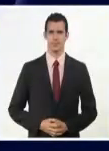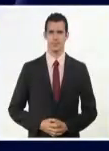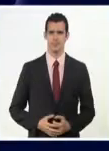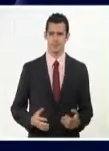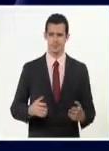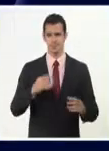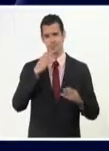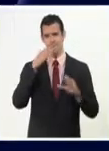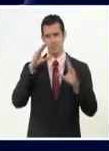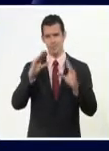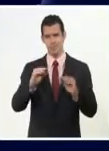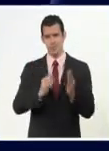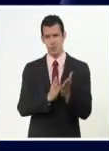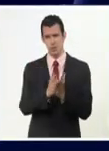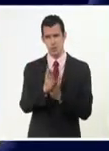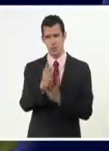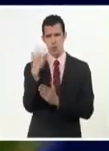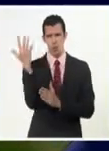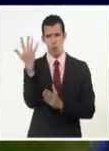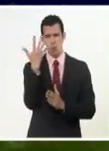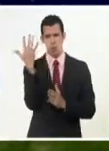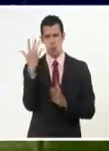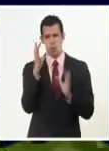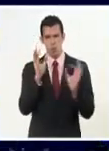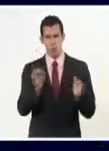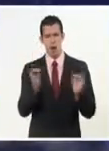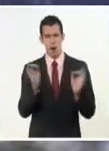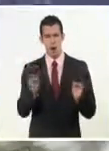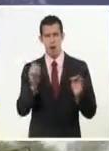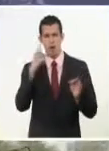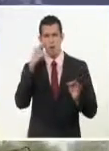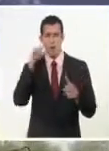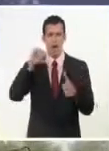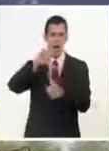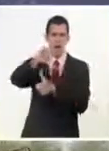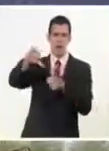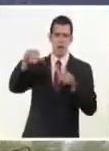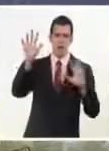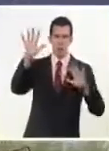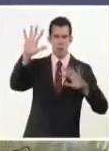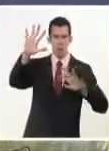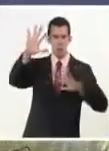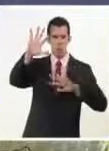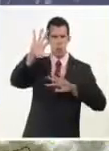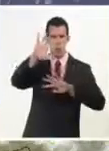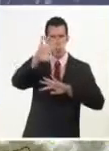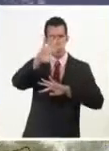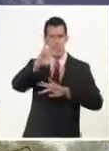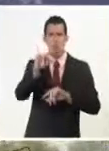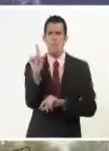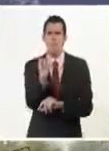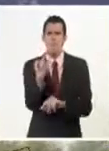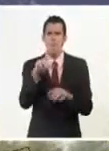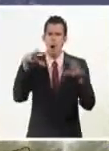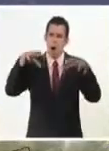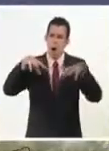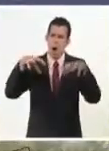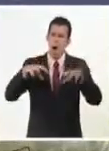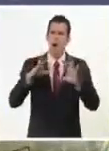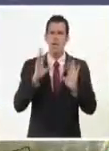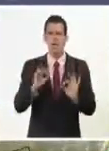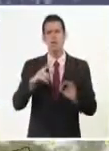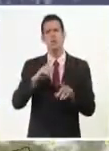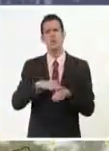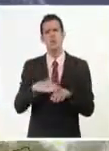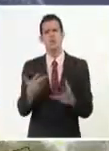Buenas noches. Persisten las condiciones de tiempo estable en toda el área del Caribe con régimen de pocas precipitaciones, asociado a la marcada influencia de